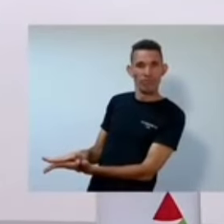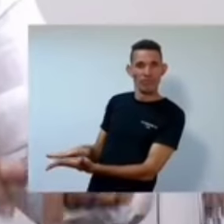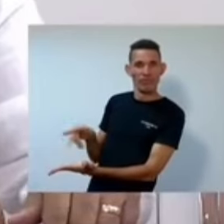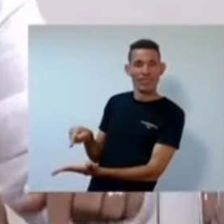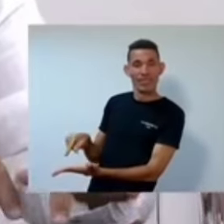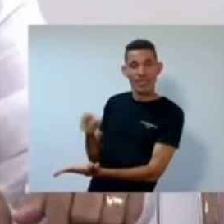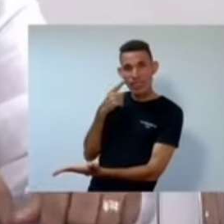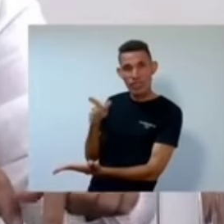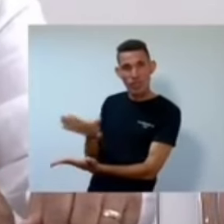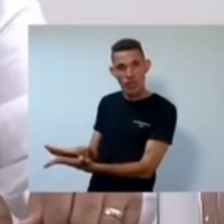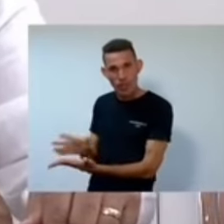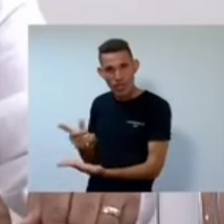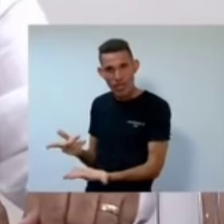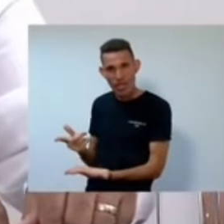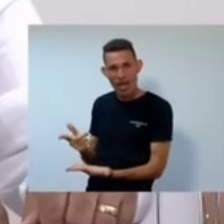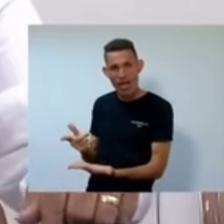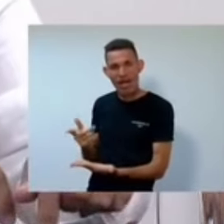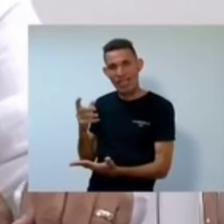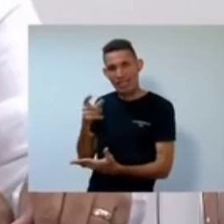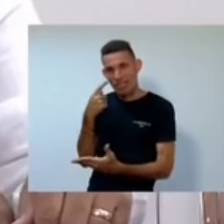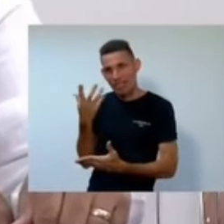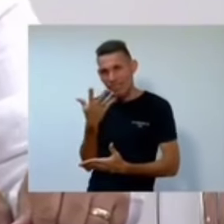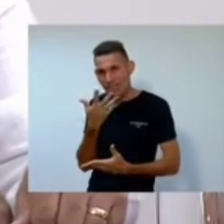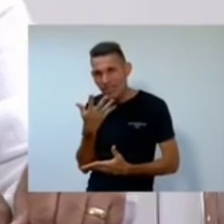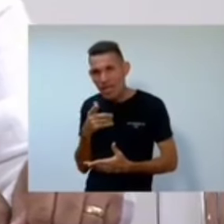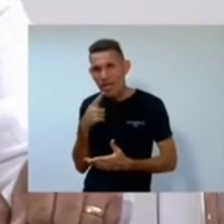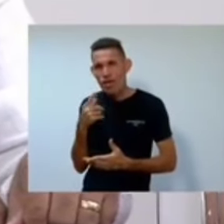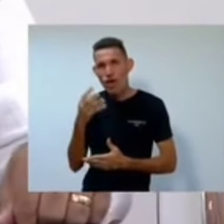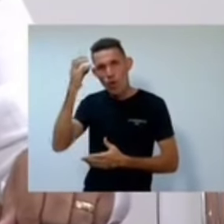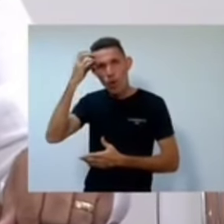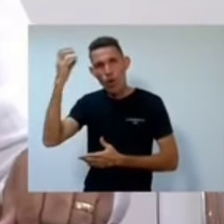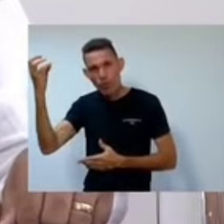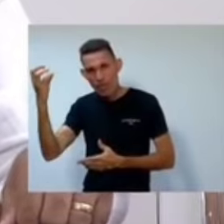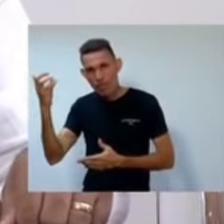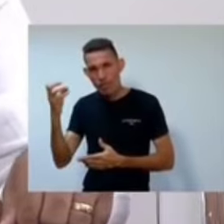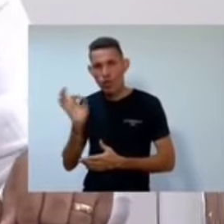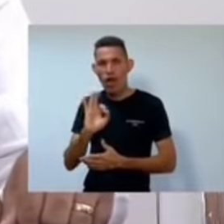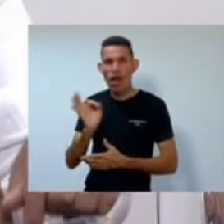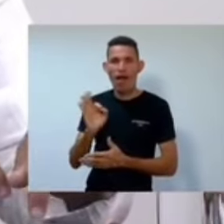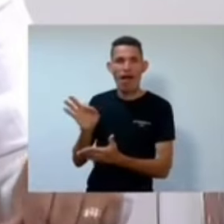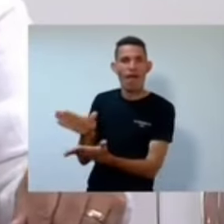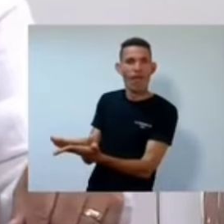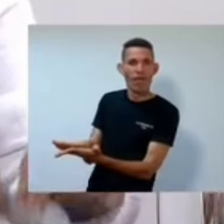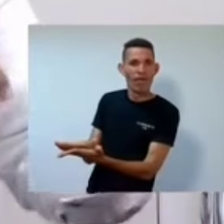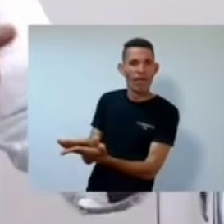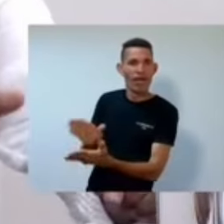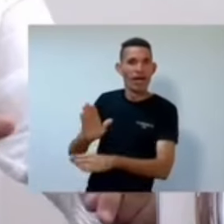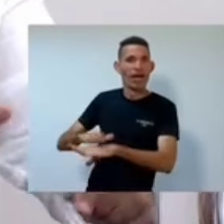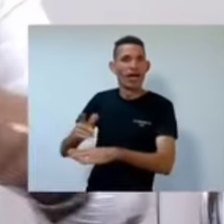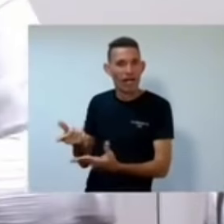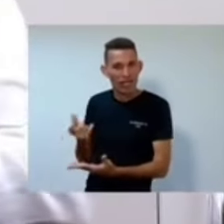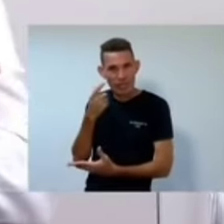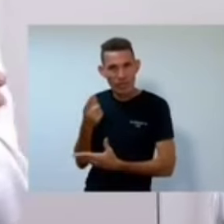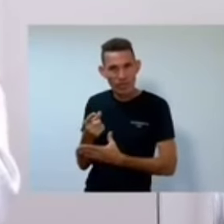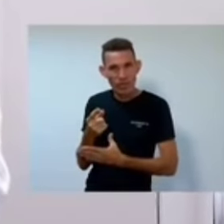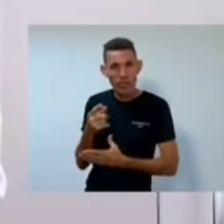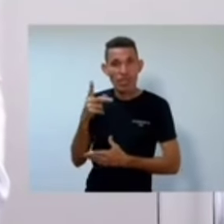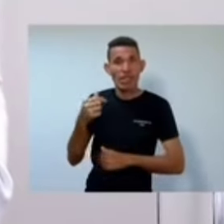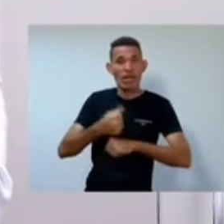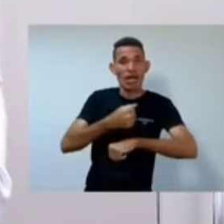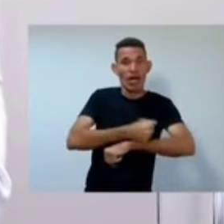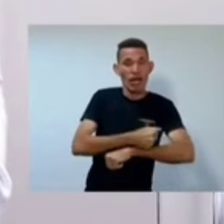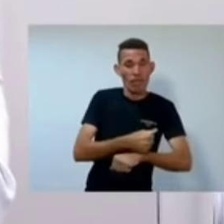que no lo toca, lo único que tiene facultad para tocarlo es el que está hablando aquí, y no lo vamos a tocar. Porque cuando llegue ahí, los camiones. Igual directo